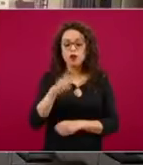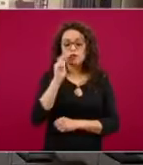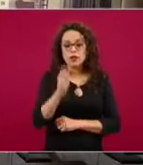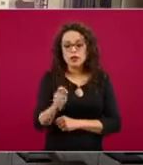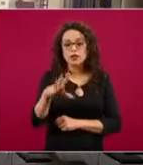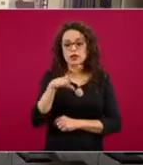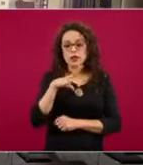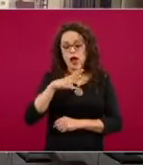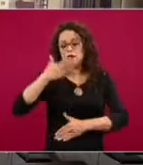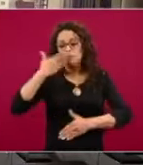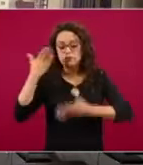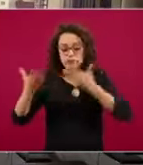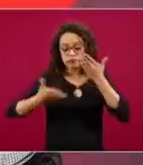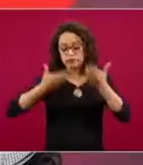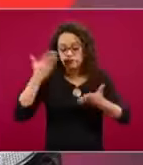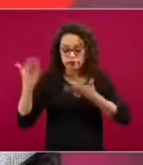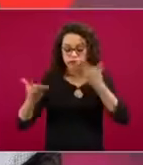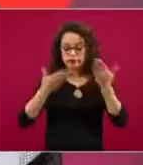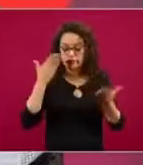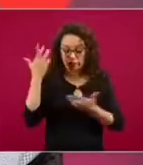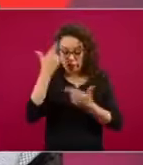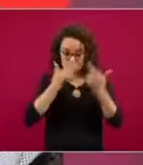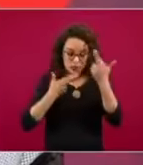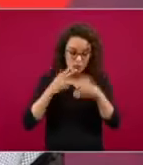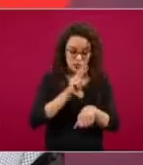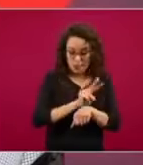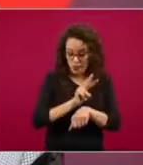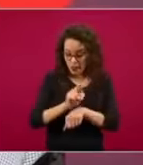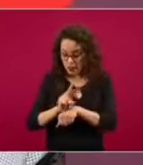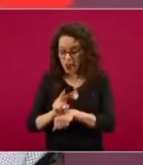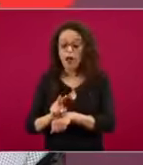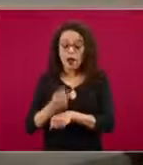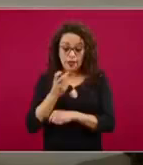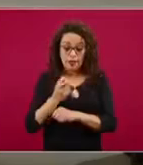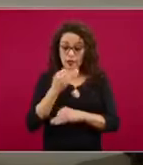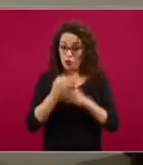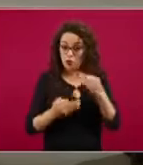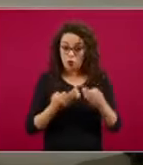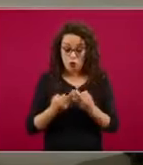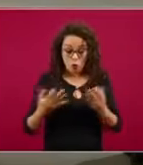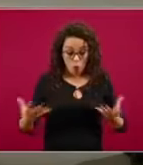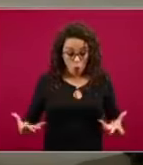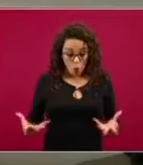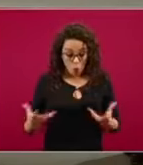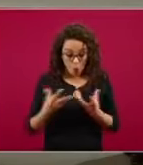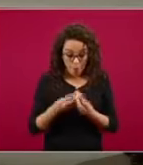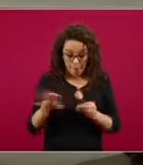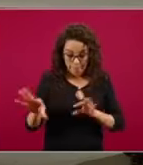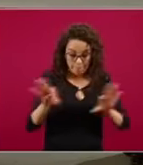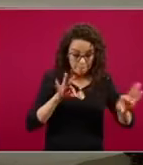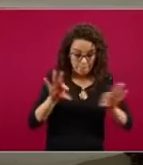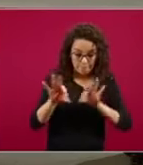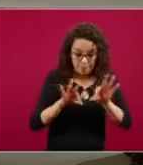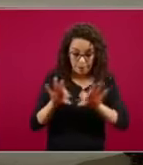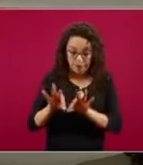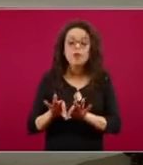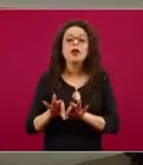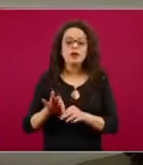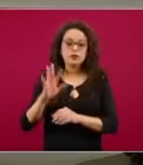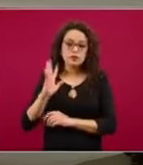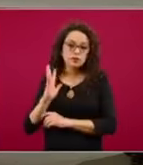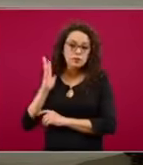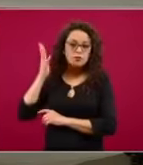momento estudiando y dando seguimiento para que en su conjunto entonces se pueda en un futuro,